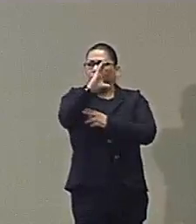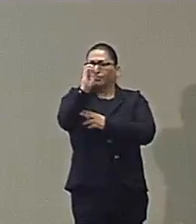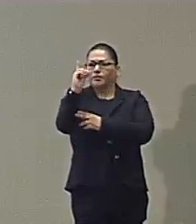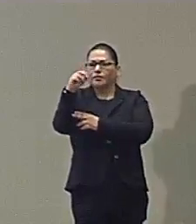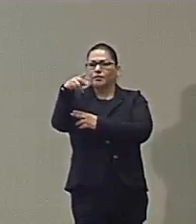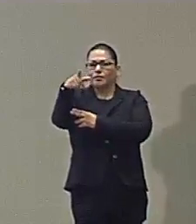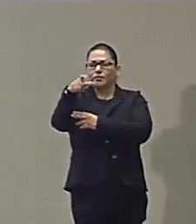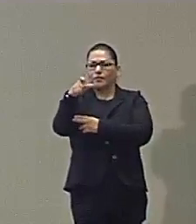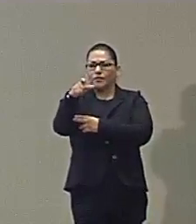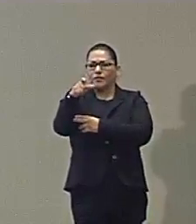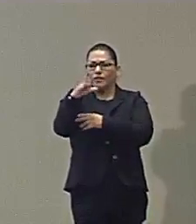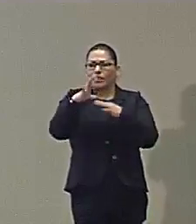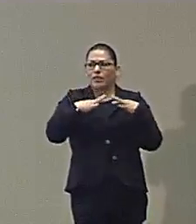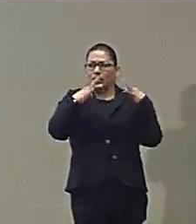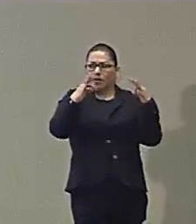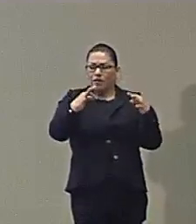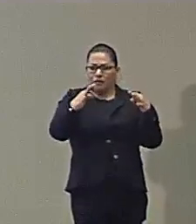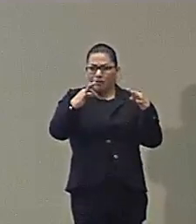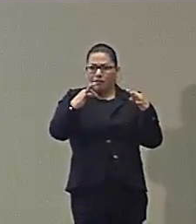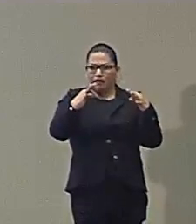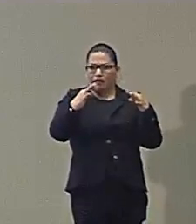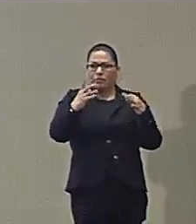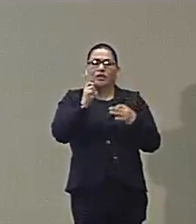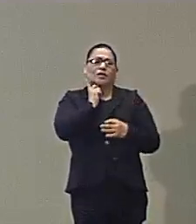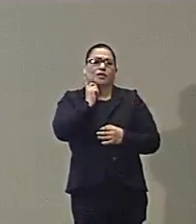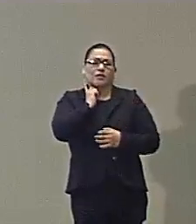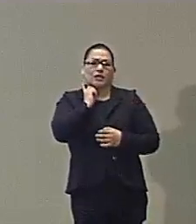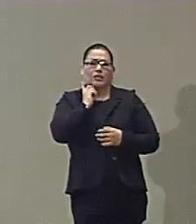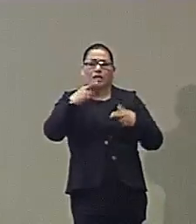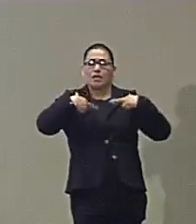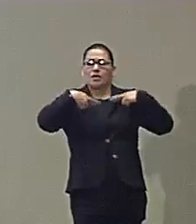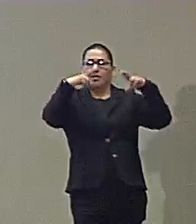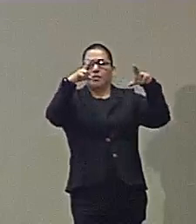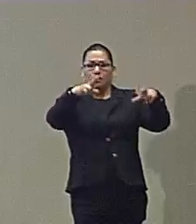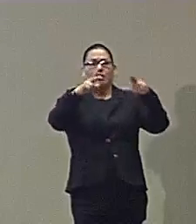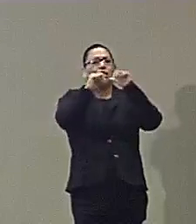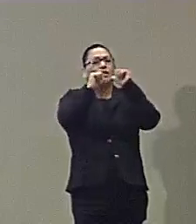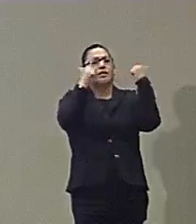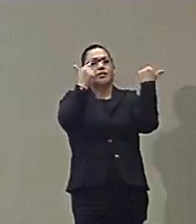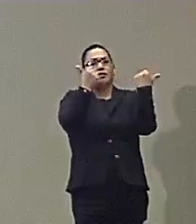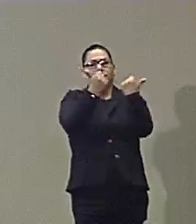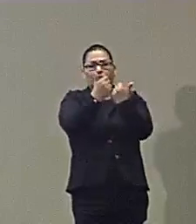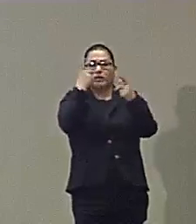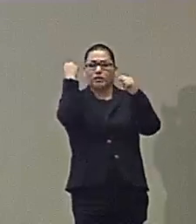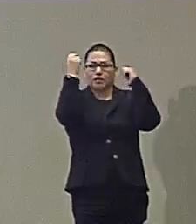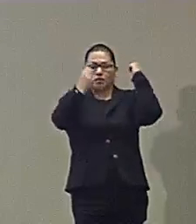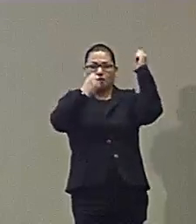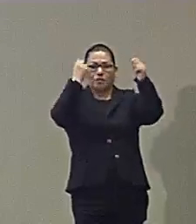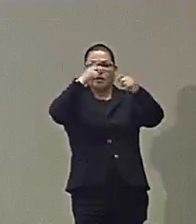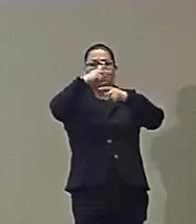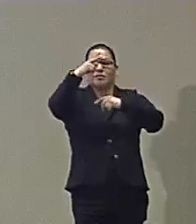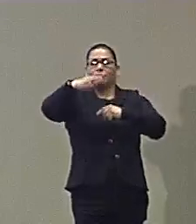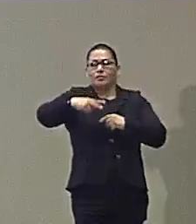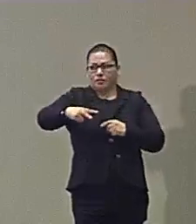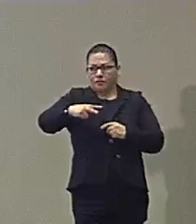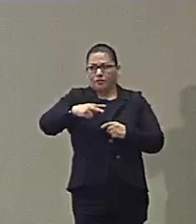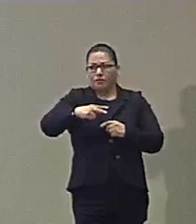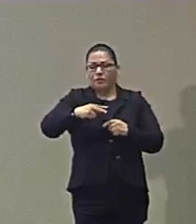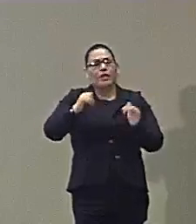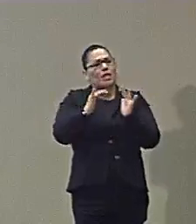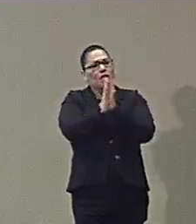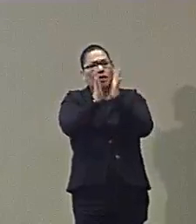a los distinguidos legisladores a los representantes de las asociaciones de turismo de méxico y a los